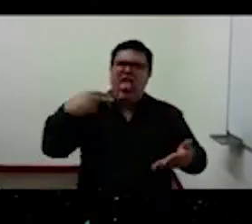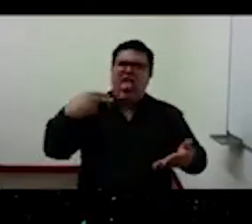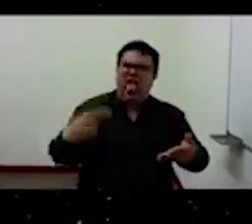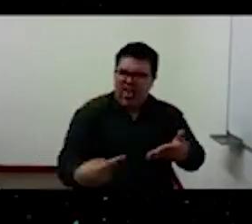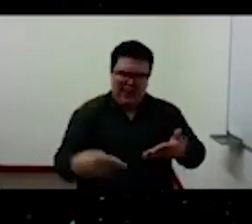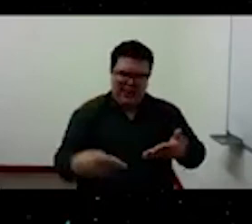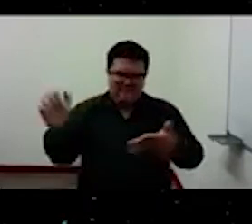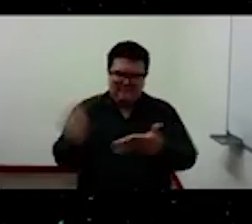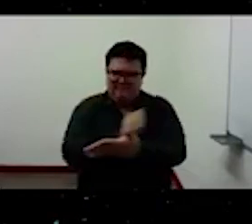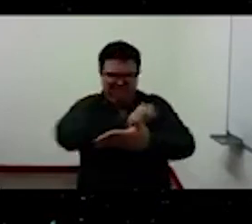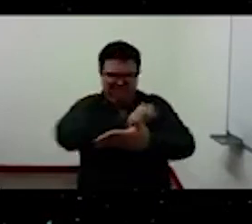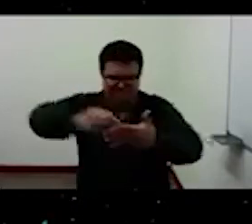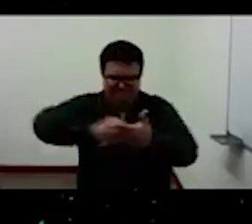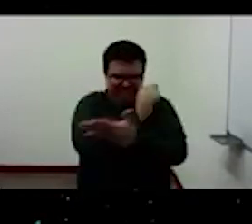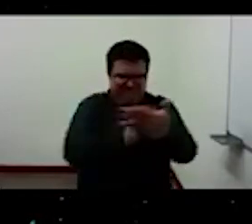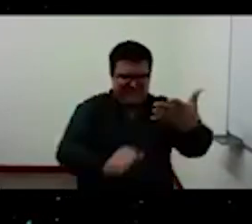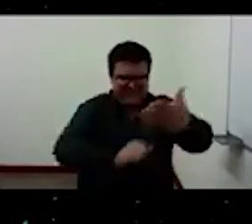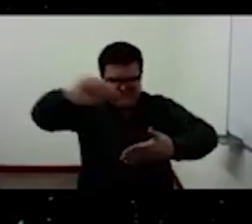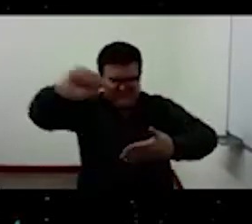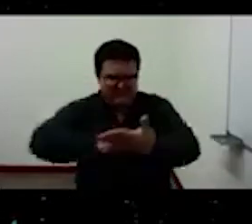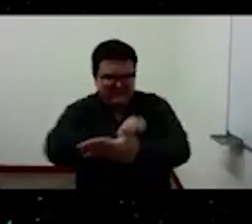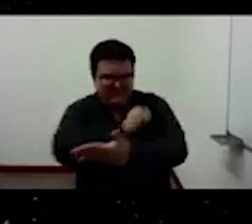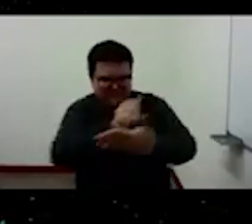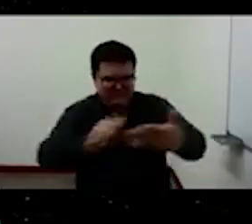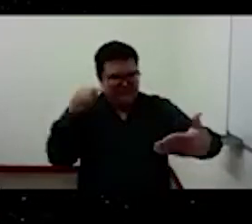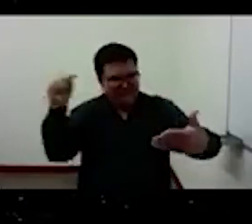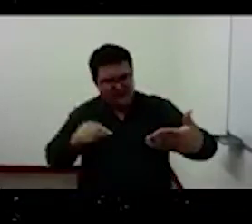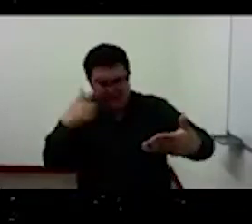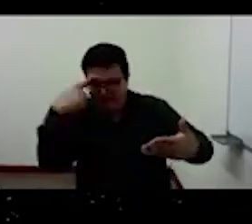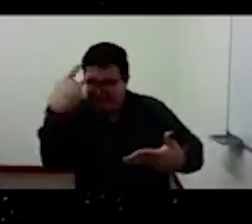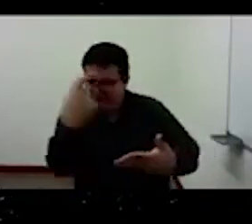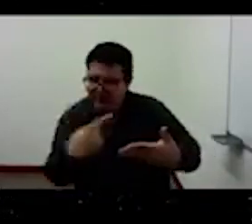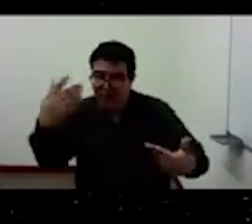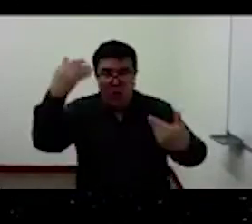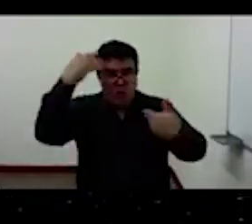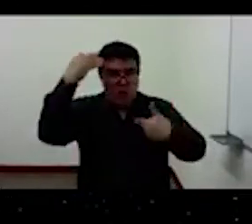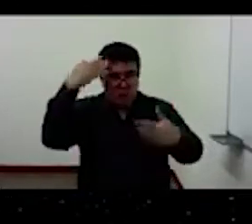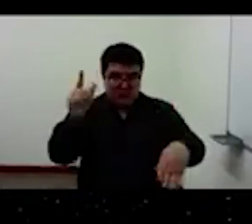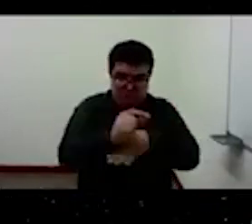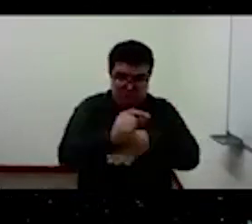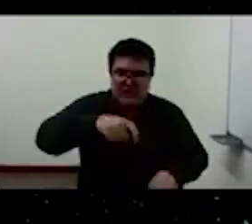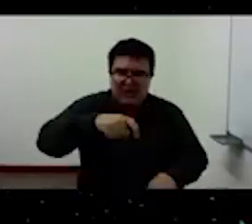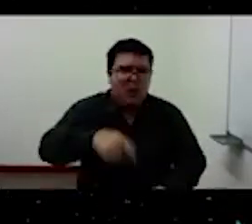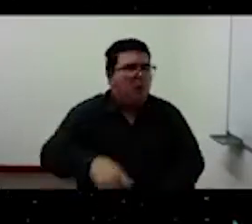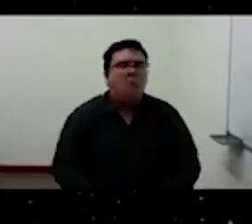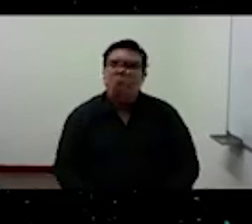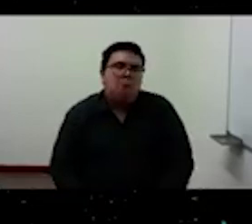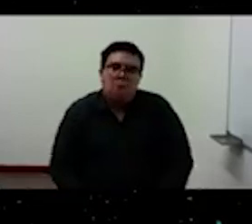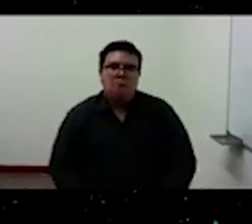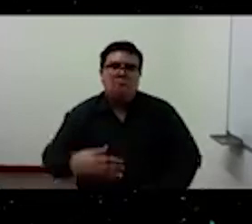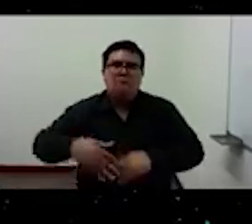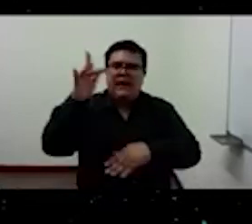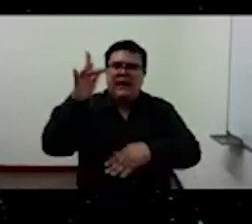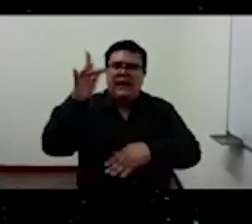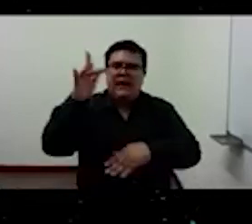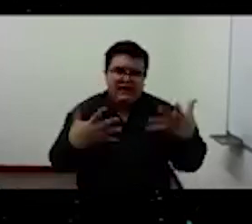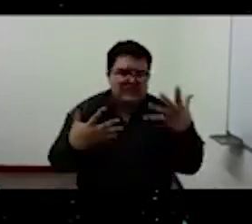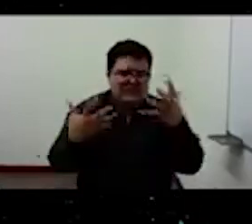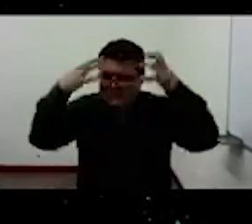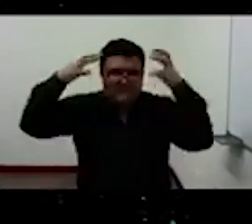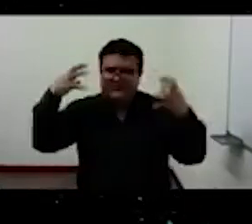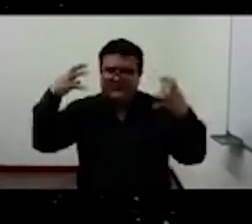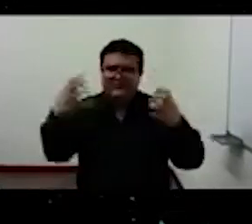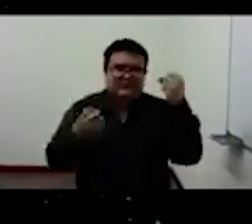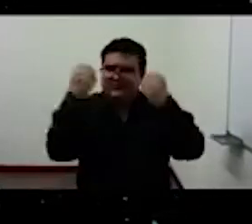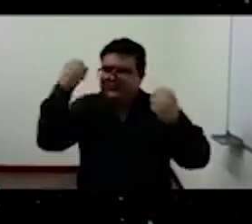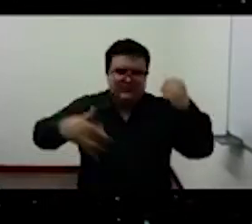para deshacer el cliché, no requiere una conciencia crítica, sino un espíritu desesperado, capaz de